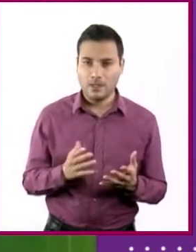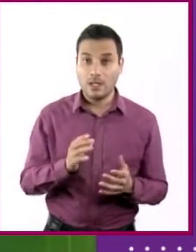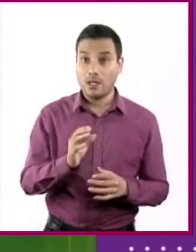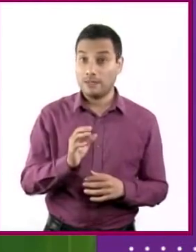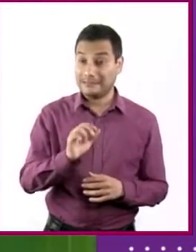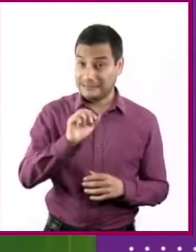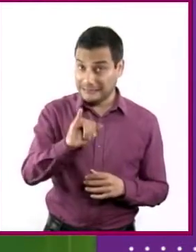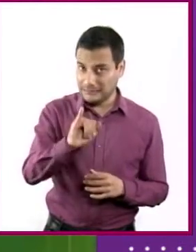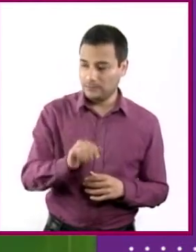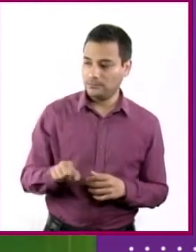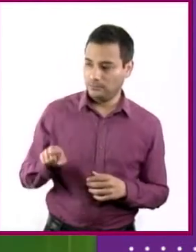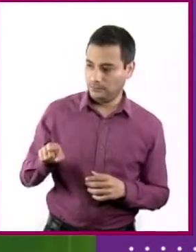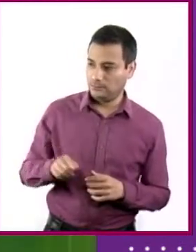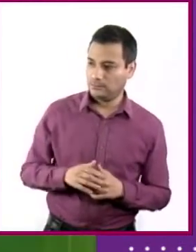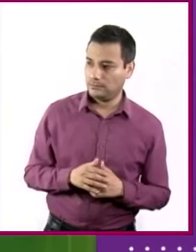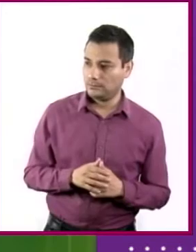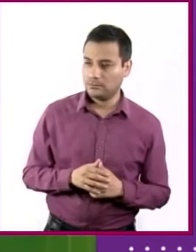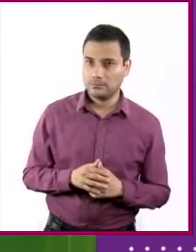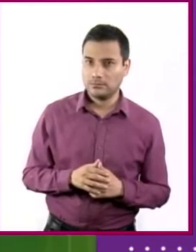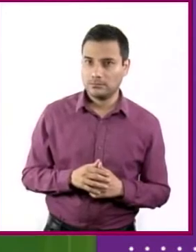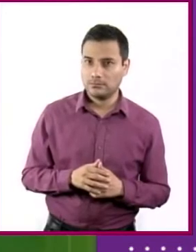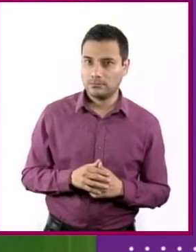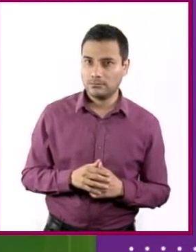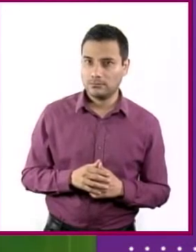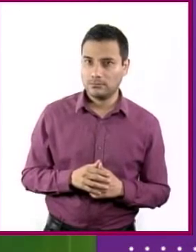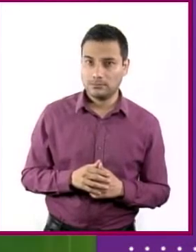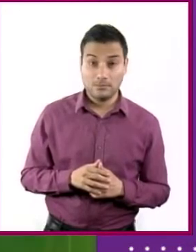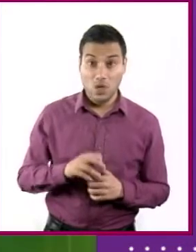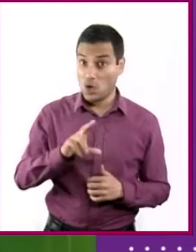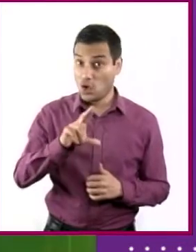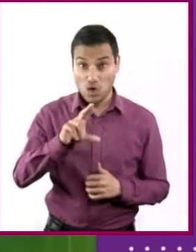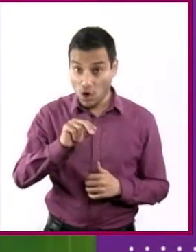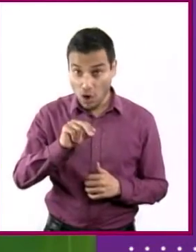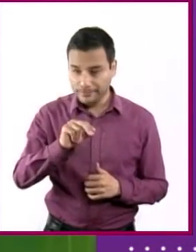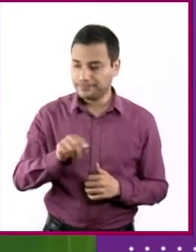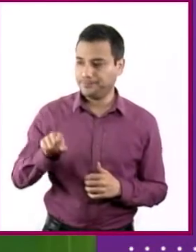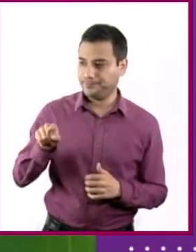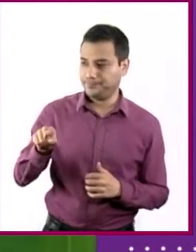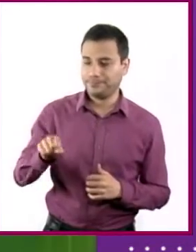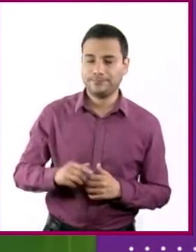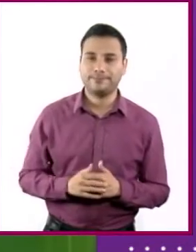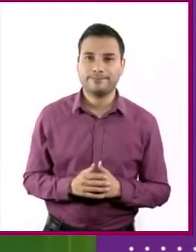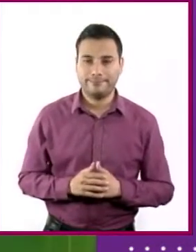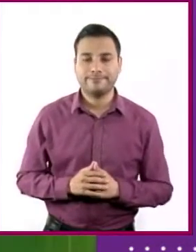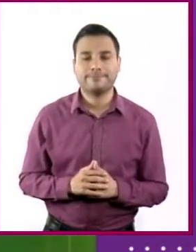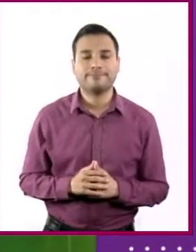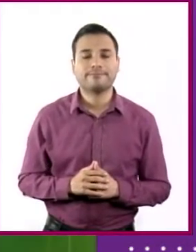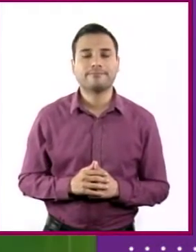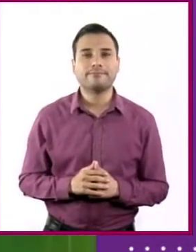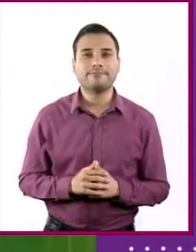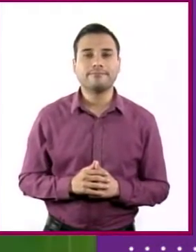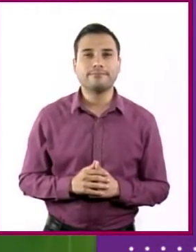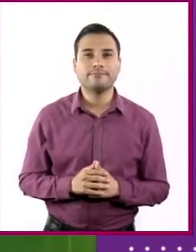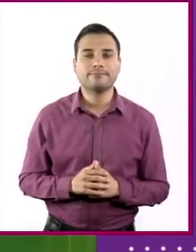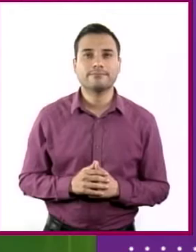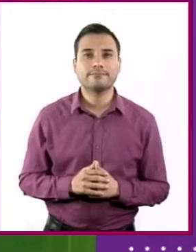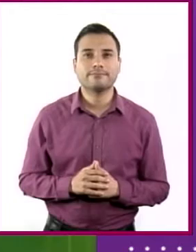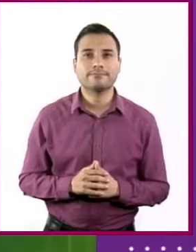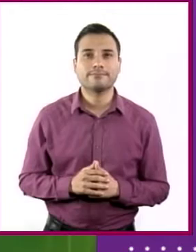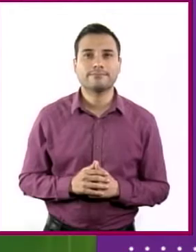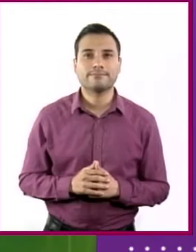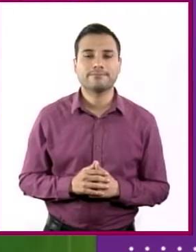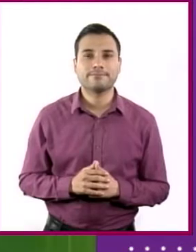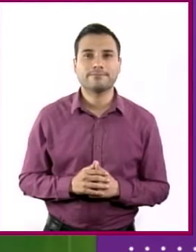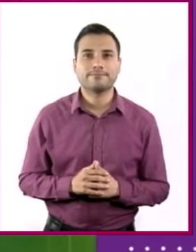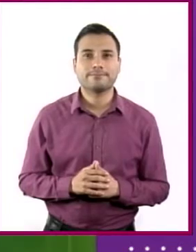positiva, Yes, I could. De forma negativa, No, I couldn't. Es